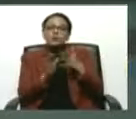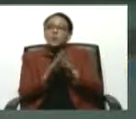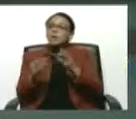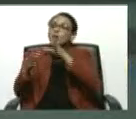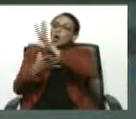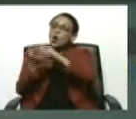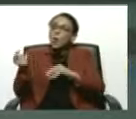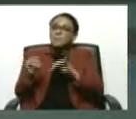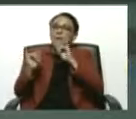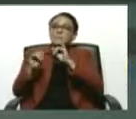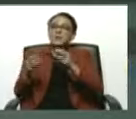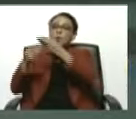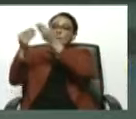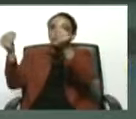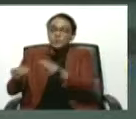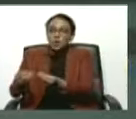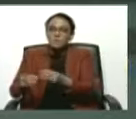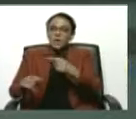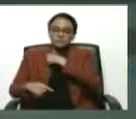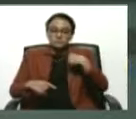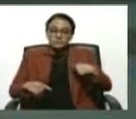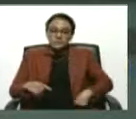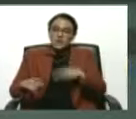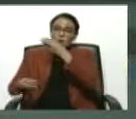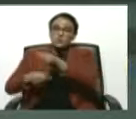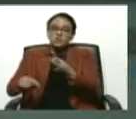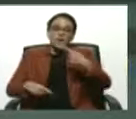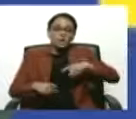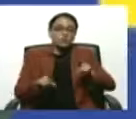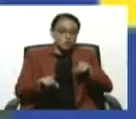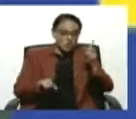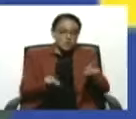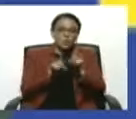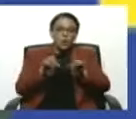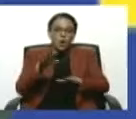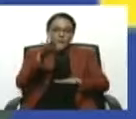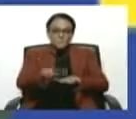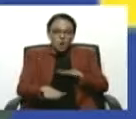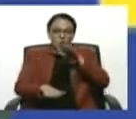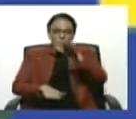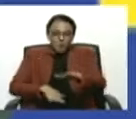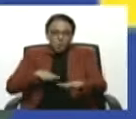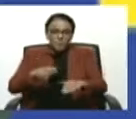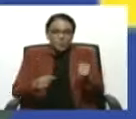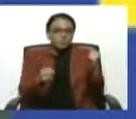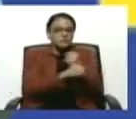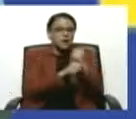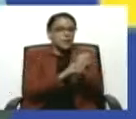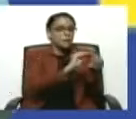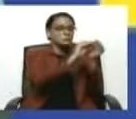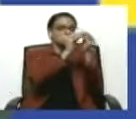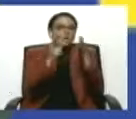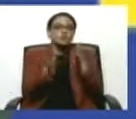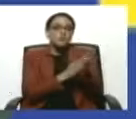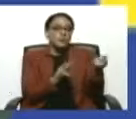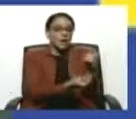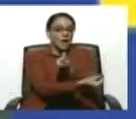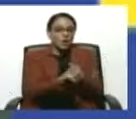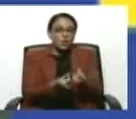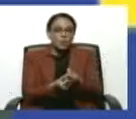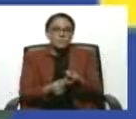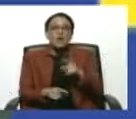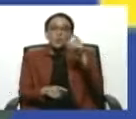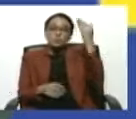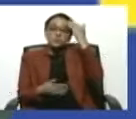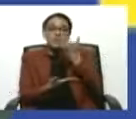y esperamos que este paso que estamos dando con el programa de recuperación económica, venimos de momentos muy duros, lo sabe